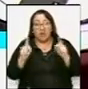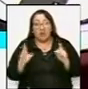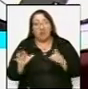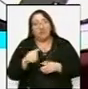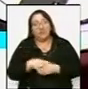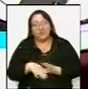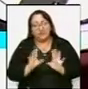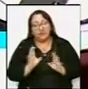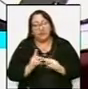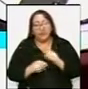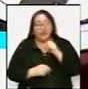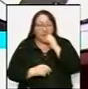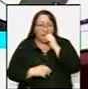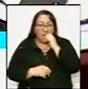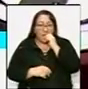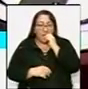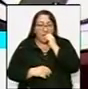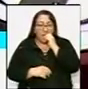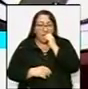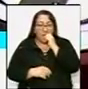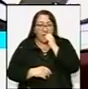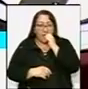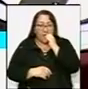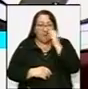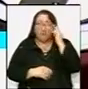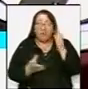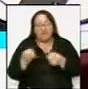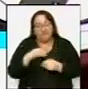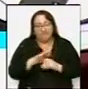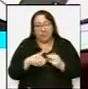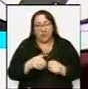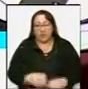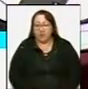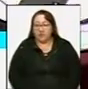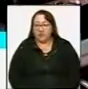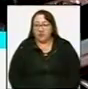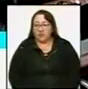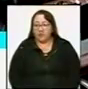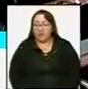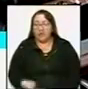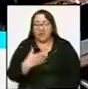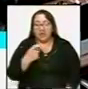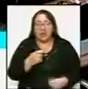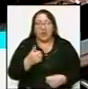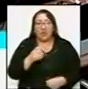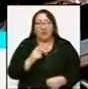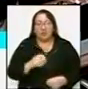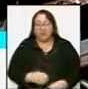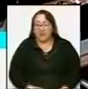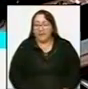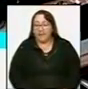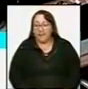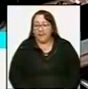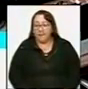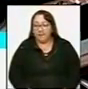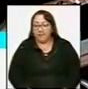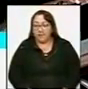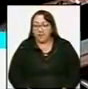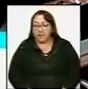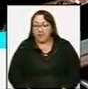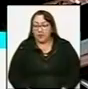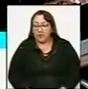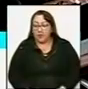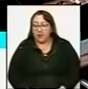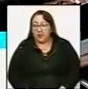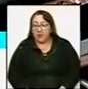me parece que es un asunto que debe ser considerado. Gracias. Gracias, congresista Costa. Lo